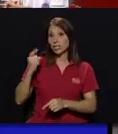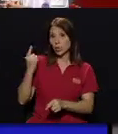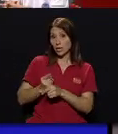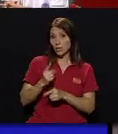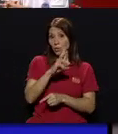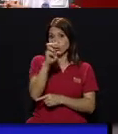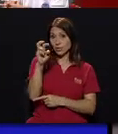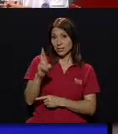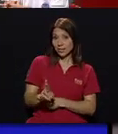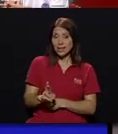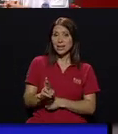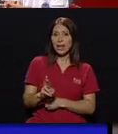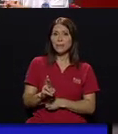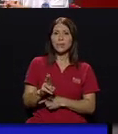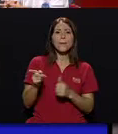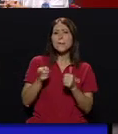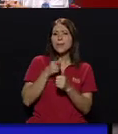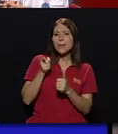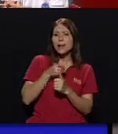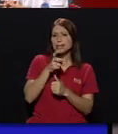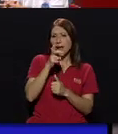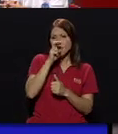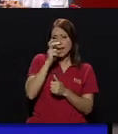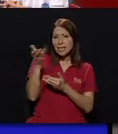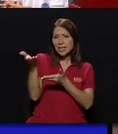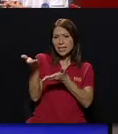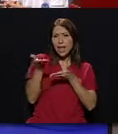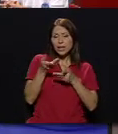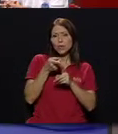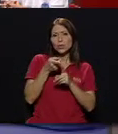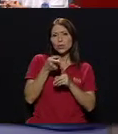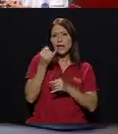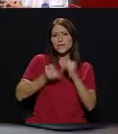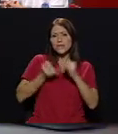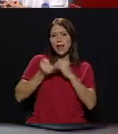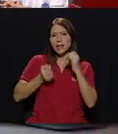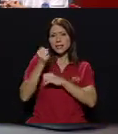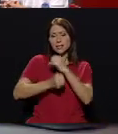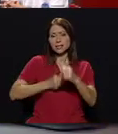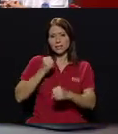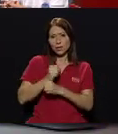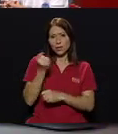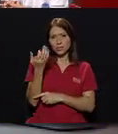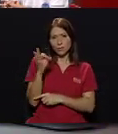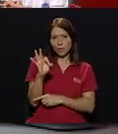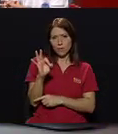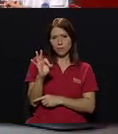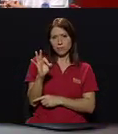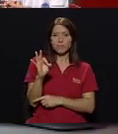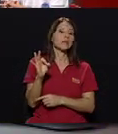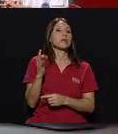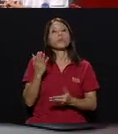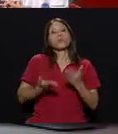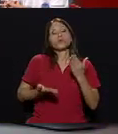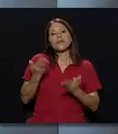Rica, digamos, hay un consumo. Bueno, las primeras abejas fueron importadas aparentemente a finales del siglo